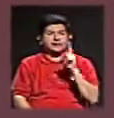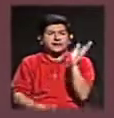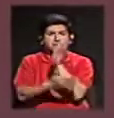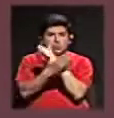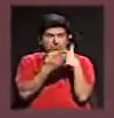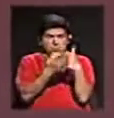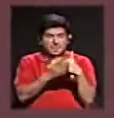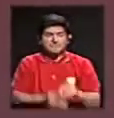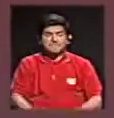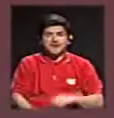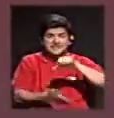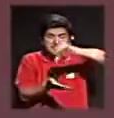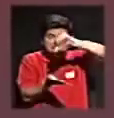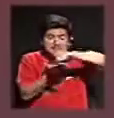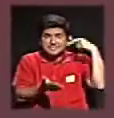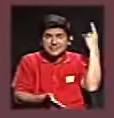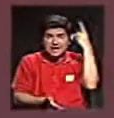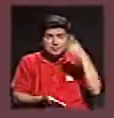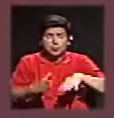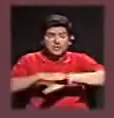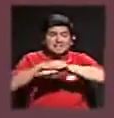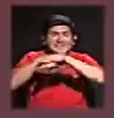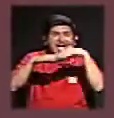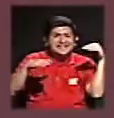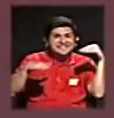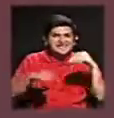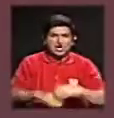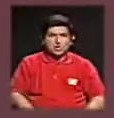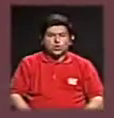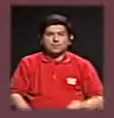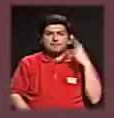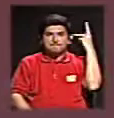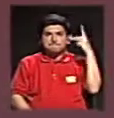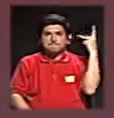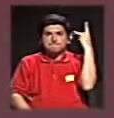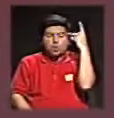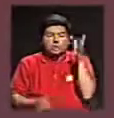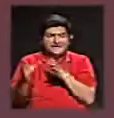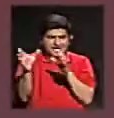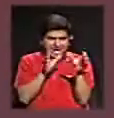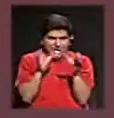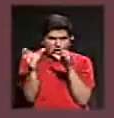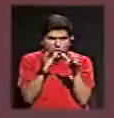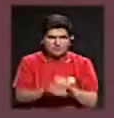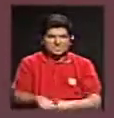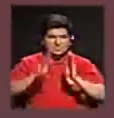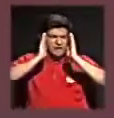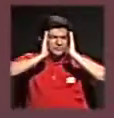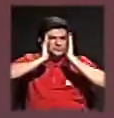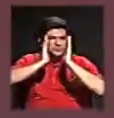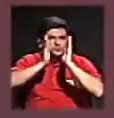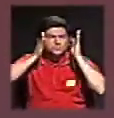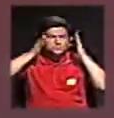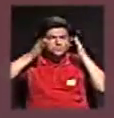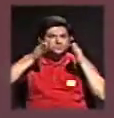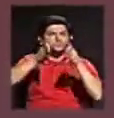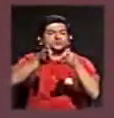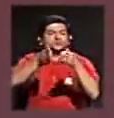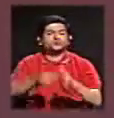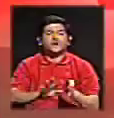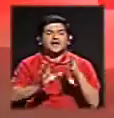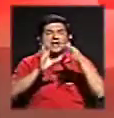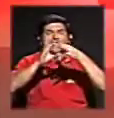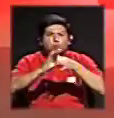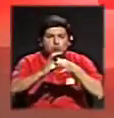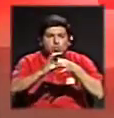apartado medular de su política exterior y de su política comercial dedicado a la